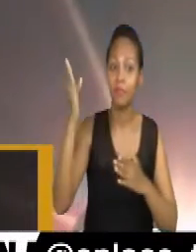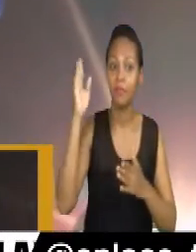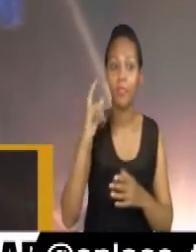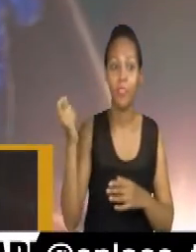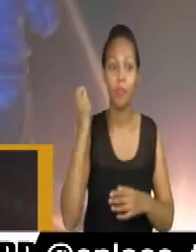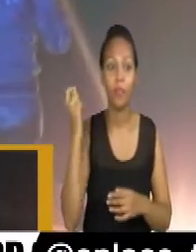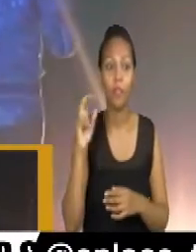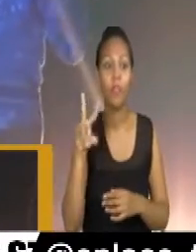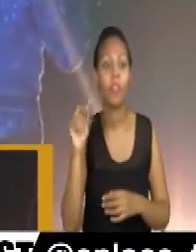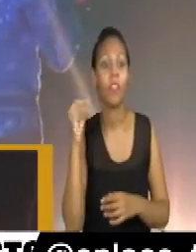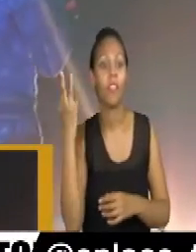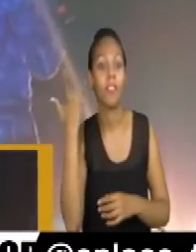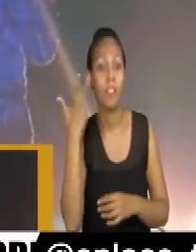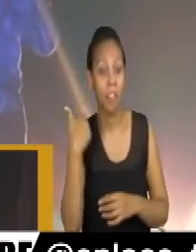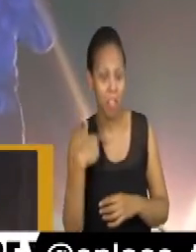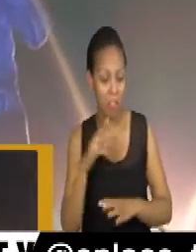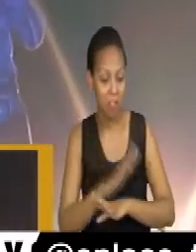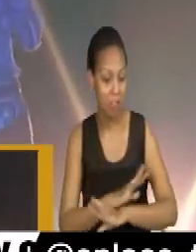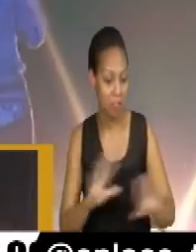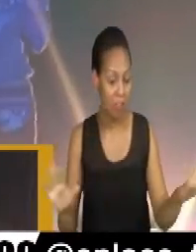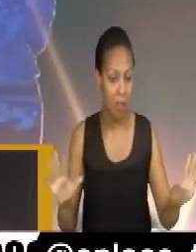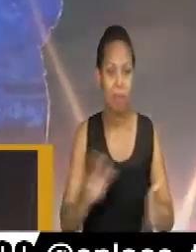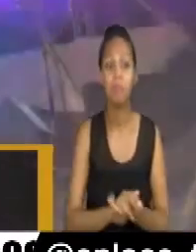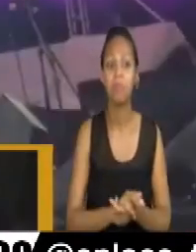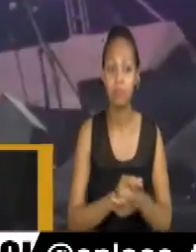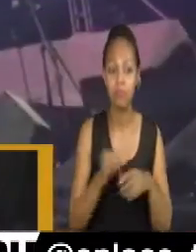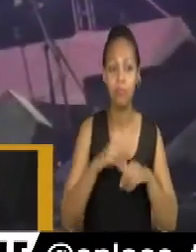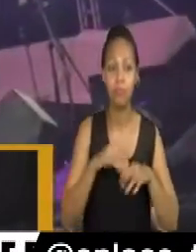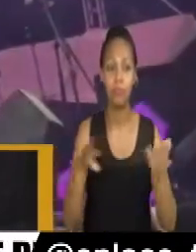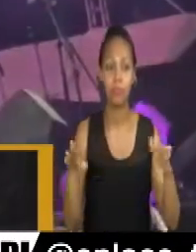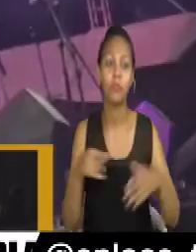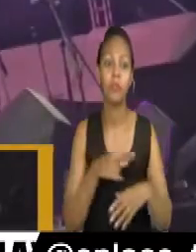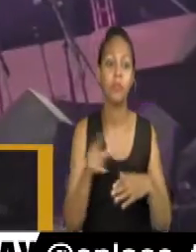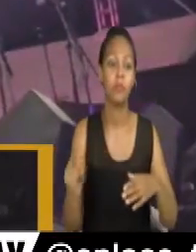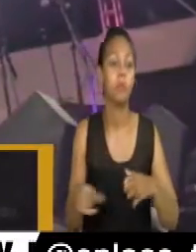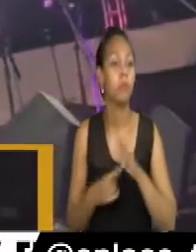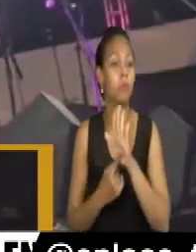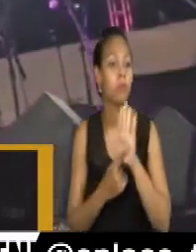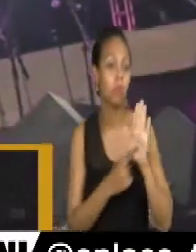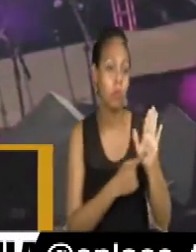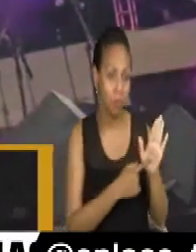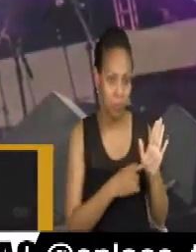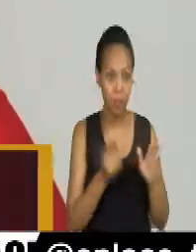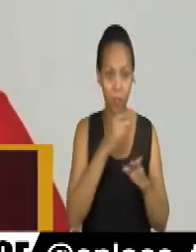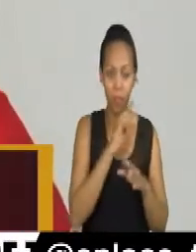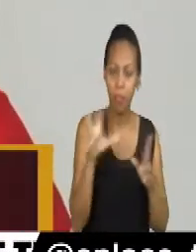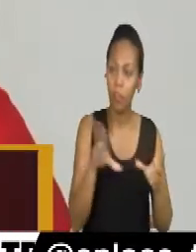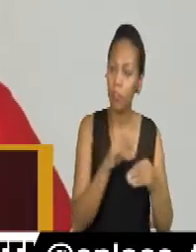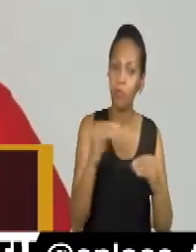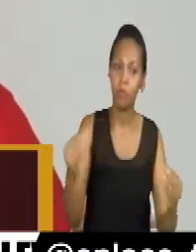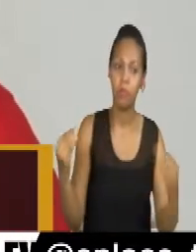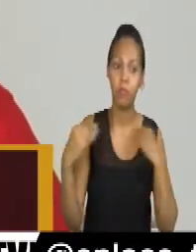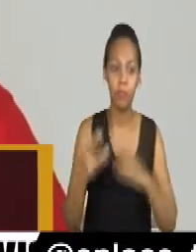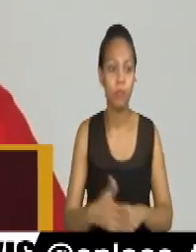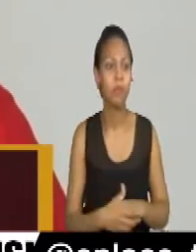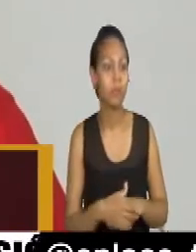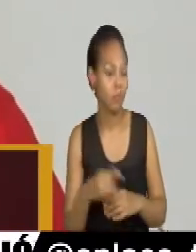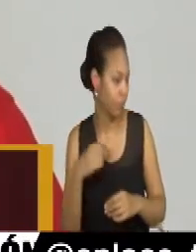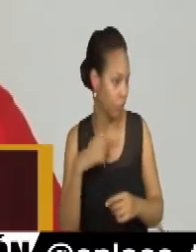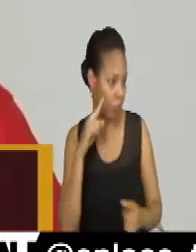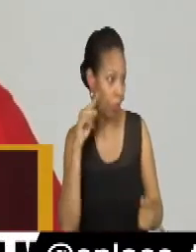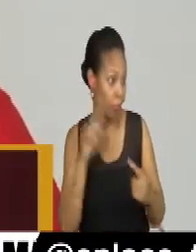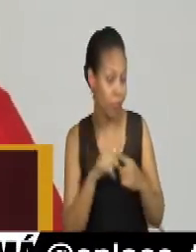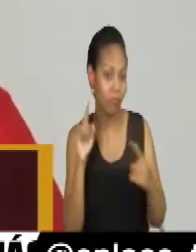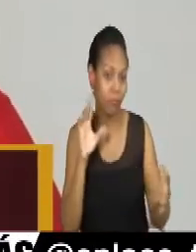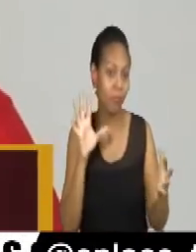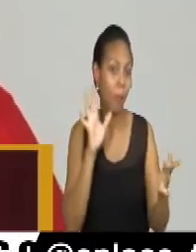y ya tenemos muy buenos resultados. Nos hemos podido conectar fácilmente con nuestros seguidores, que era lo que estábamos buscando. Y ya